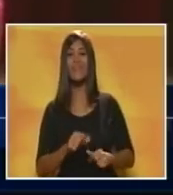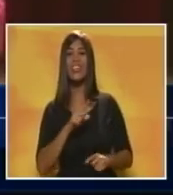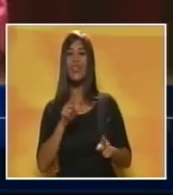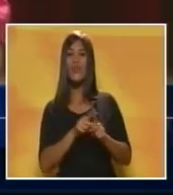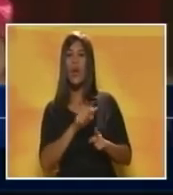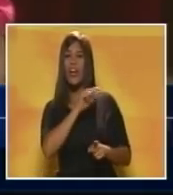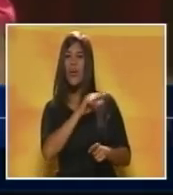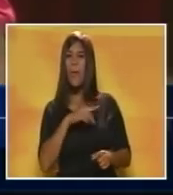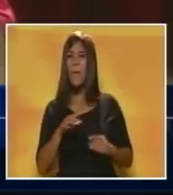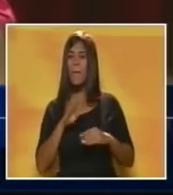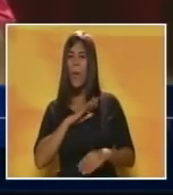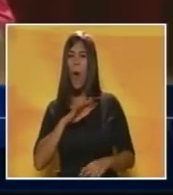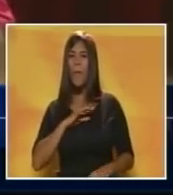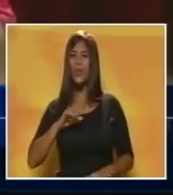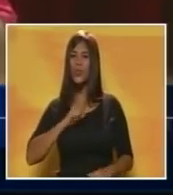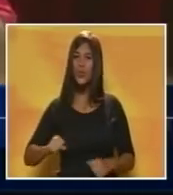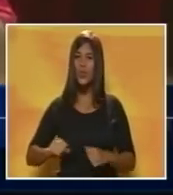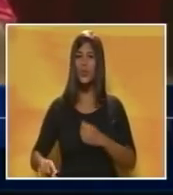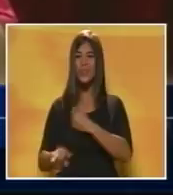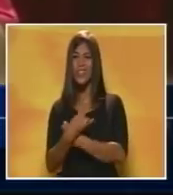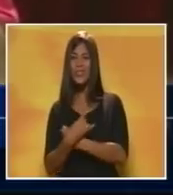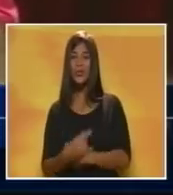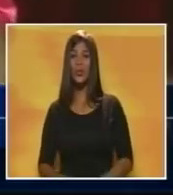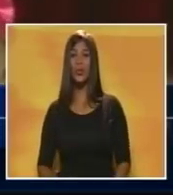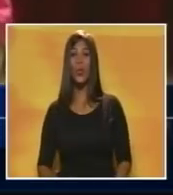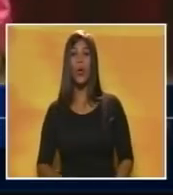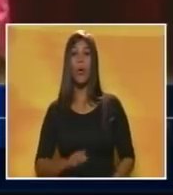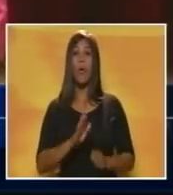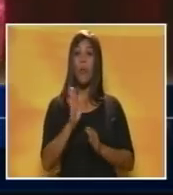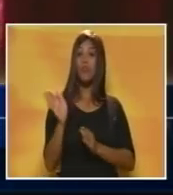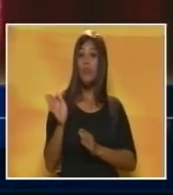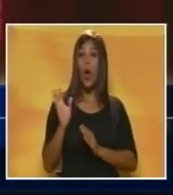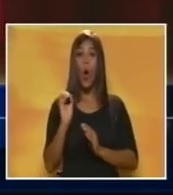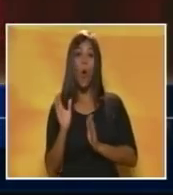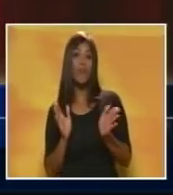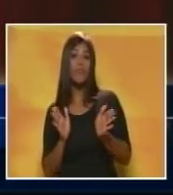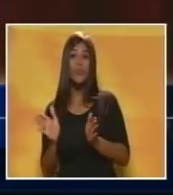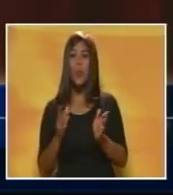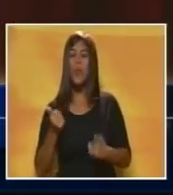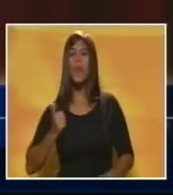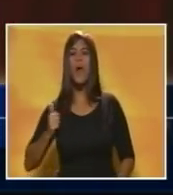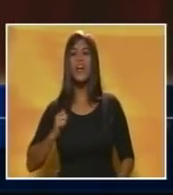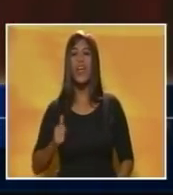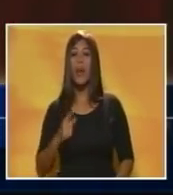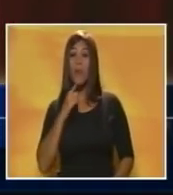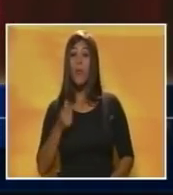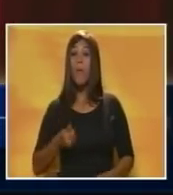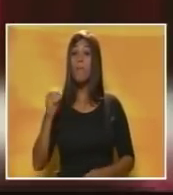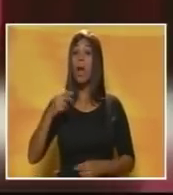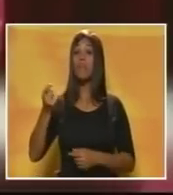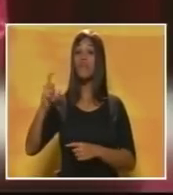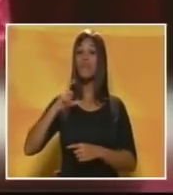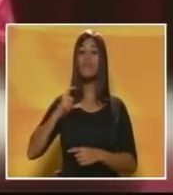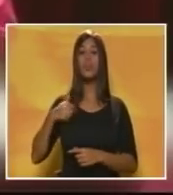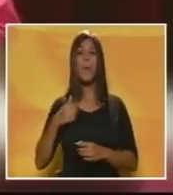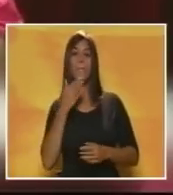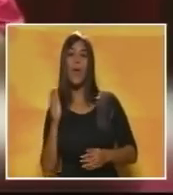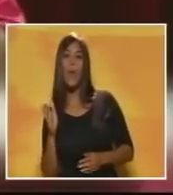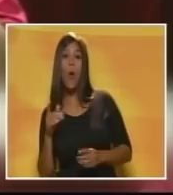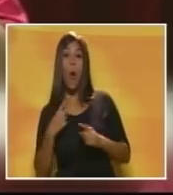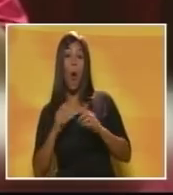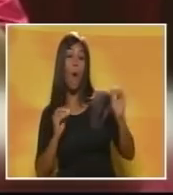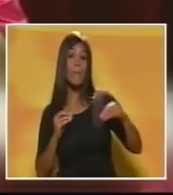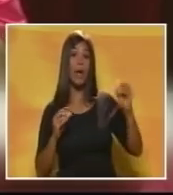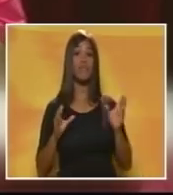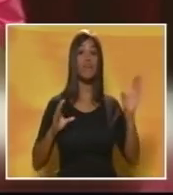marcada por la traición. De un lado y de otro. Al que le ofrezca más, ahí estará él. El primer